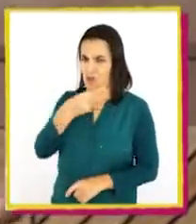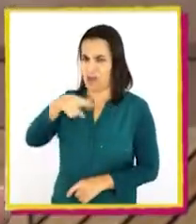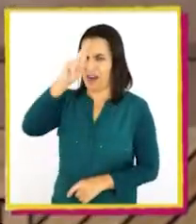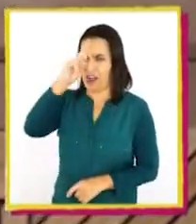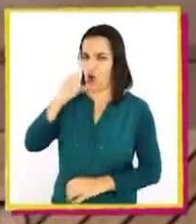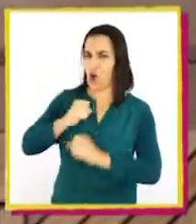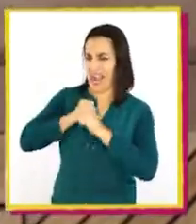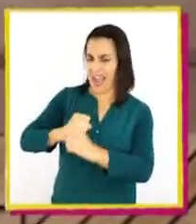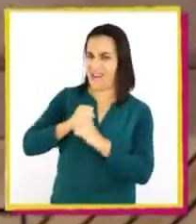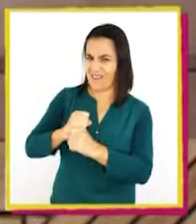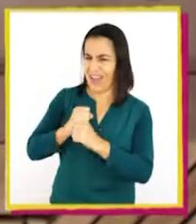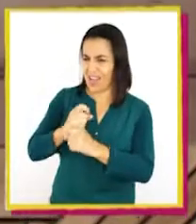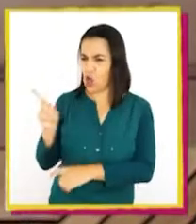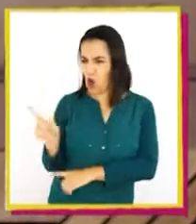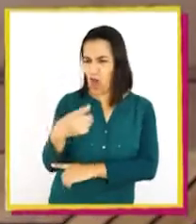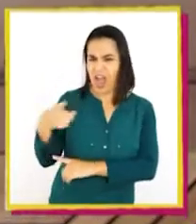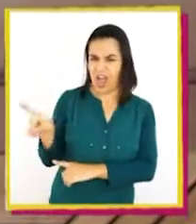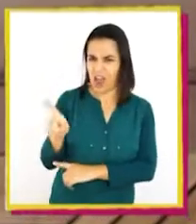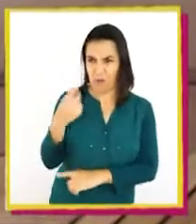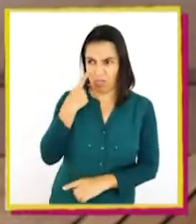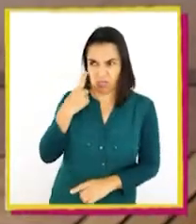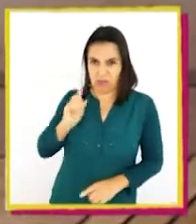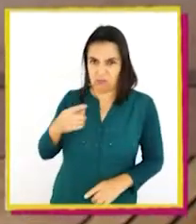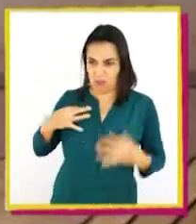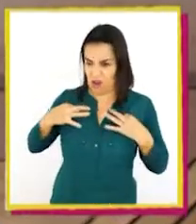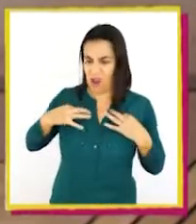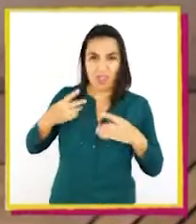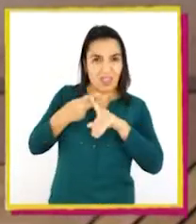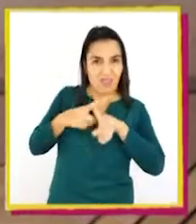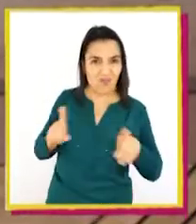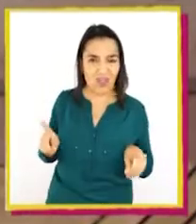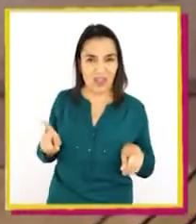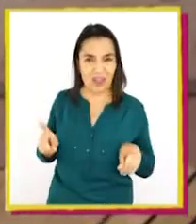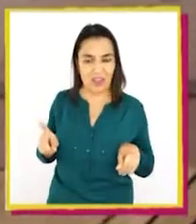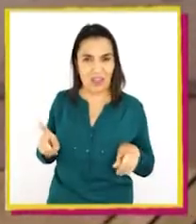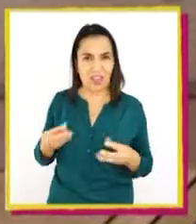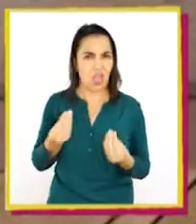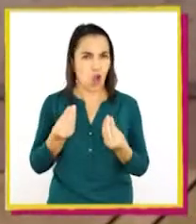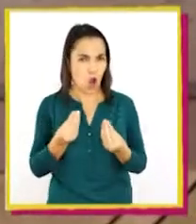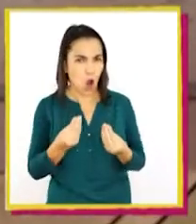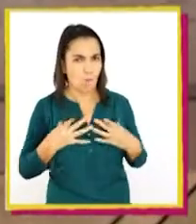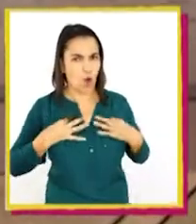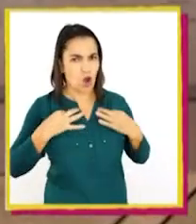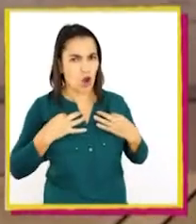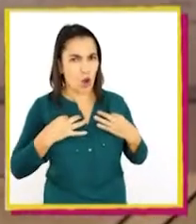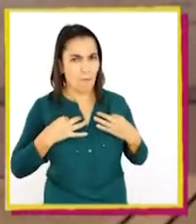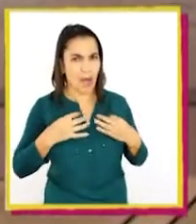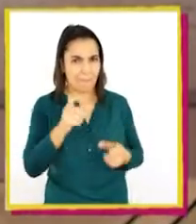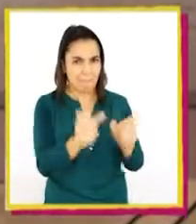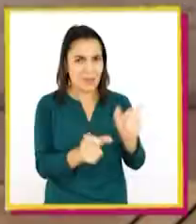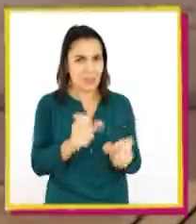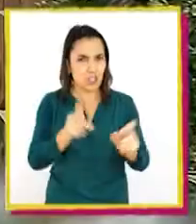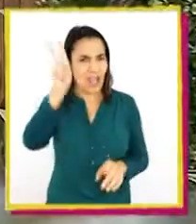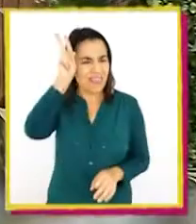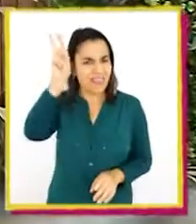caballos y armas que no conocían. Sus vestimentas eran diferentes. ¿Qué estilo de ropa creen que usaban los